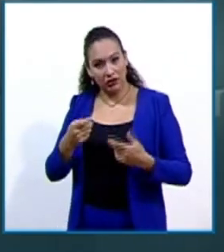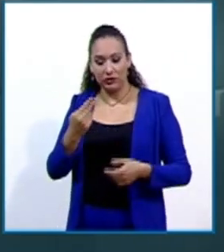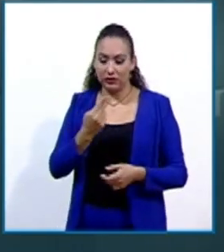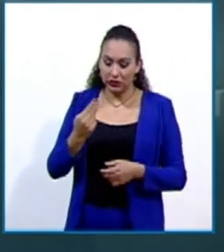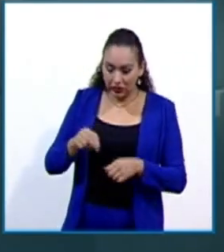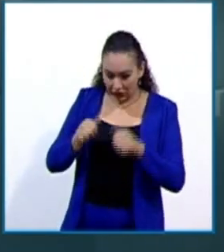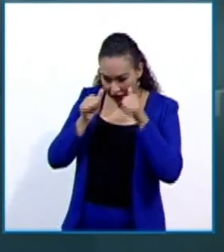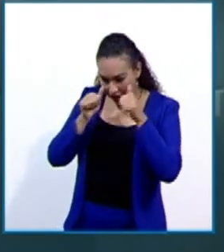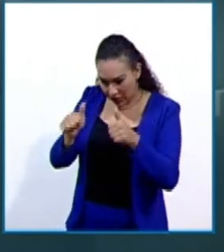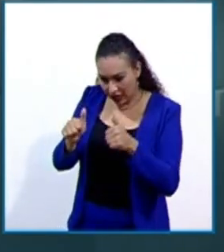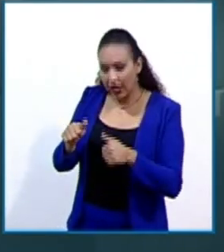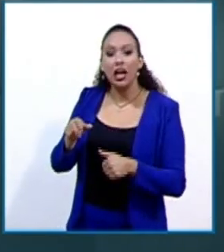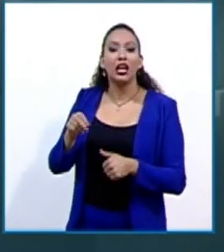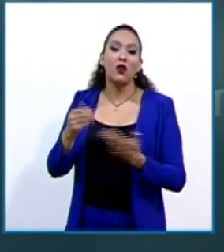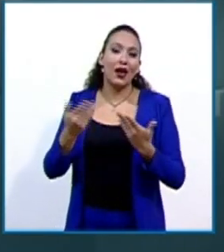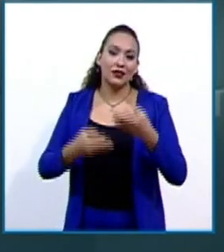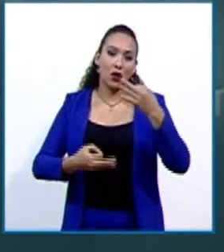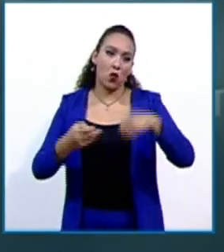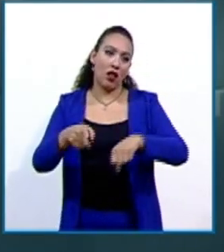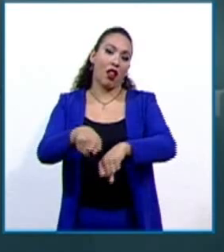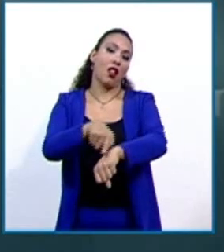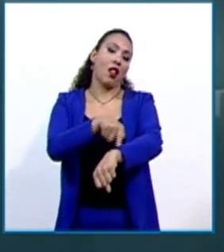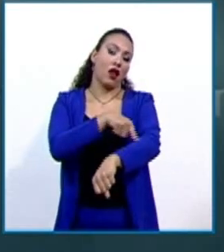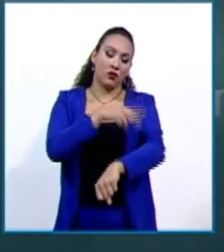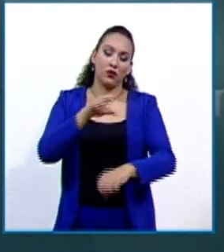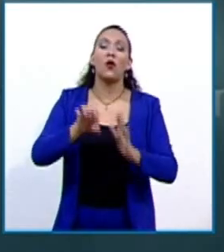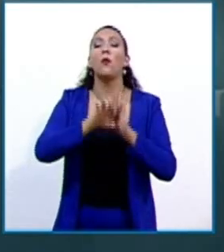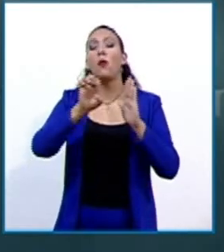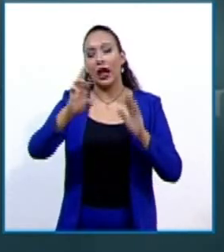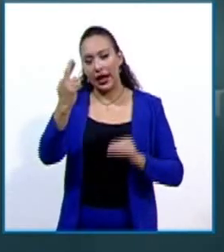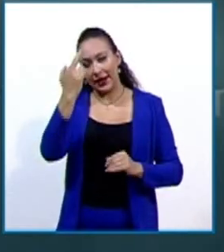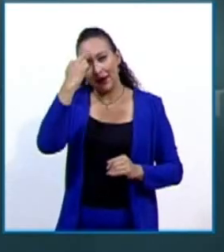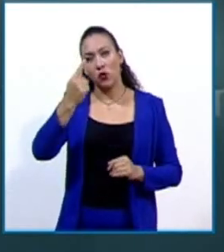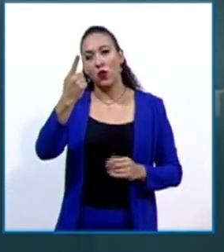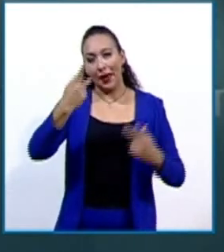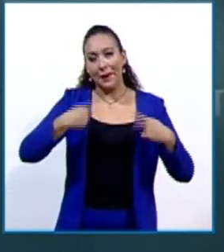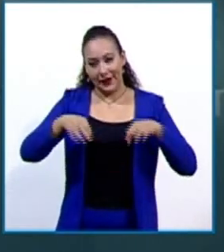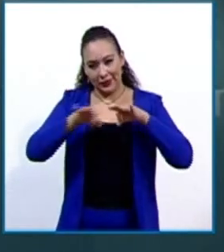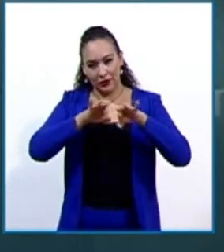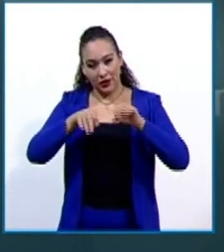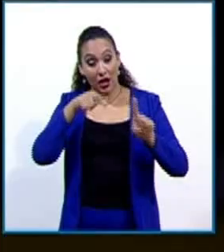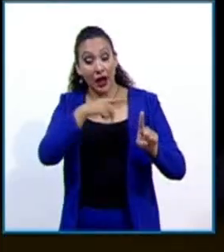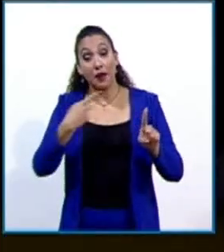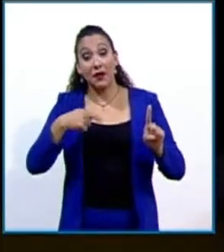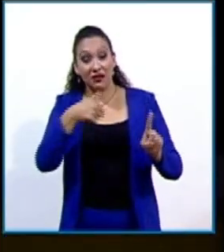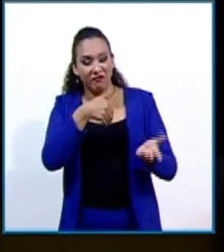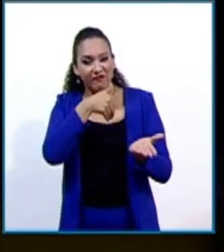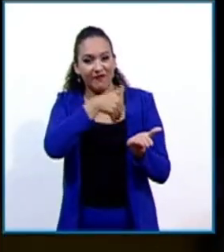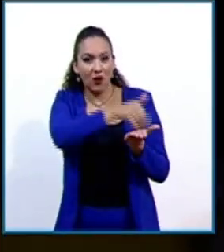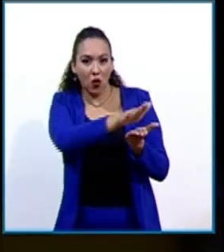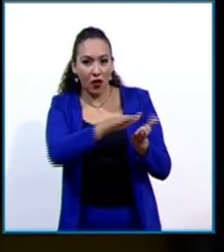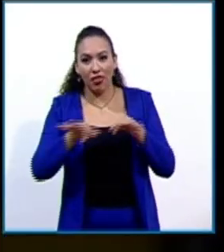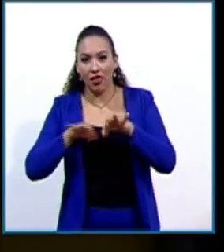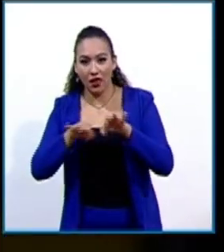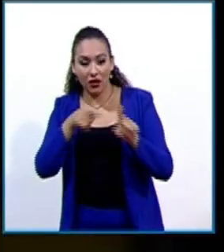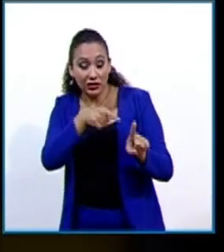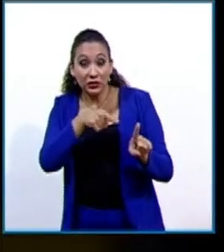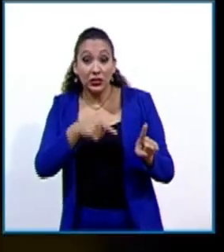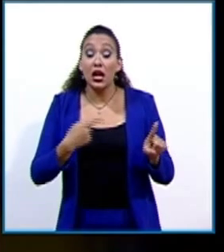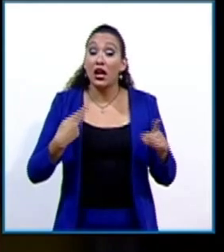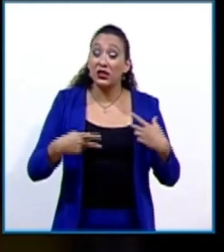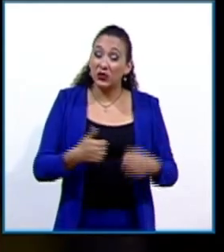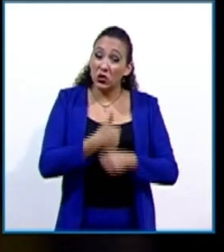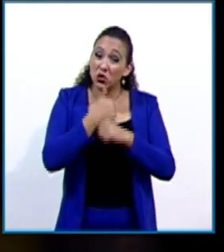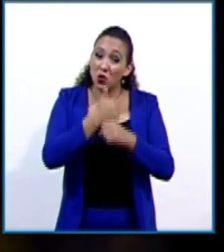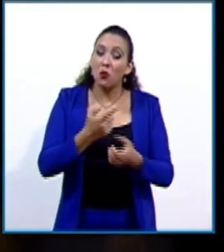se alarguen. Recordó el caso de una persona trabajadora que fue despedida de manera injustificada. El trabajador sufrió